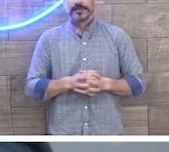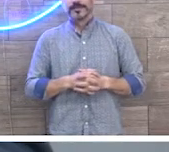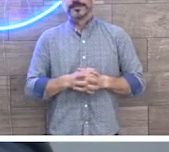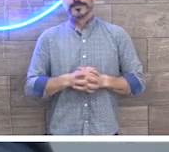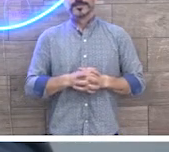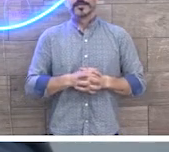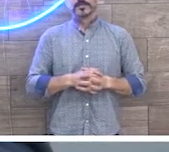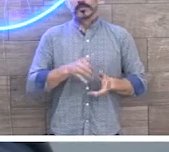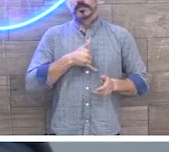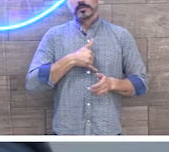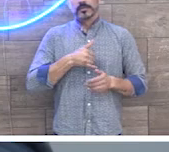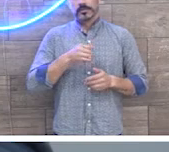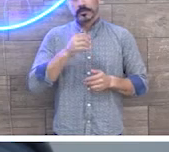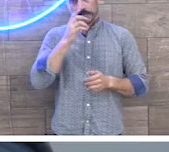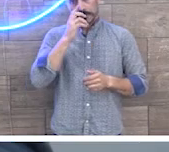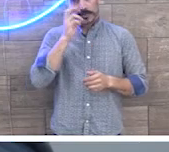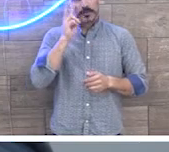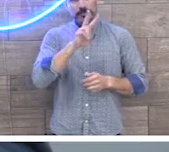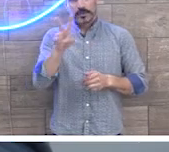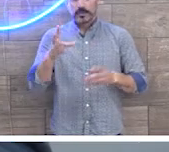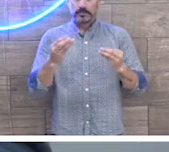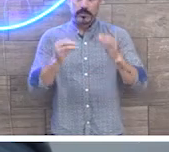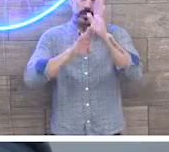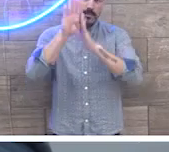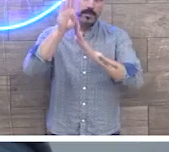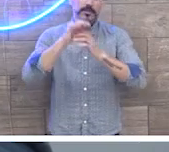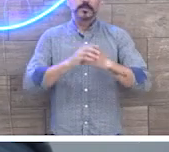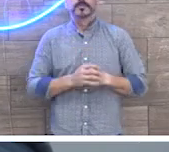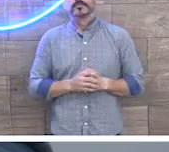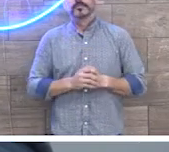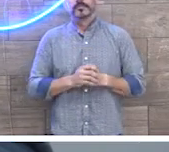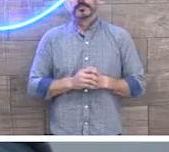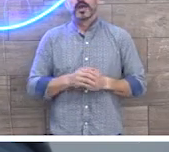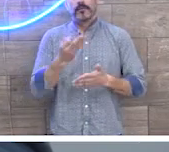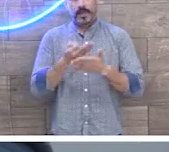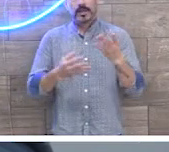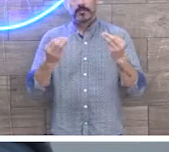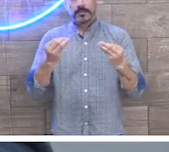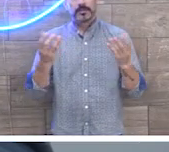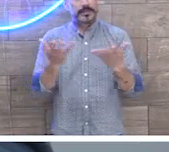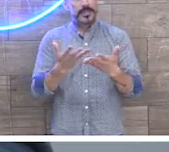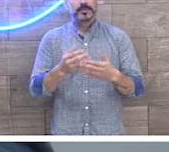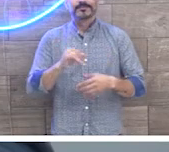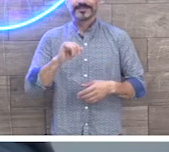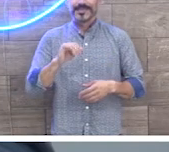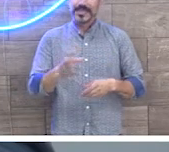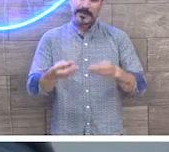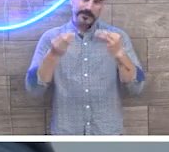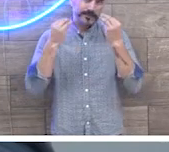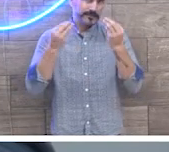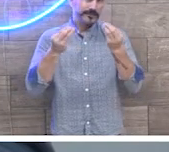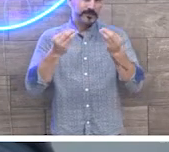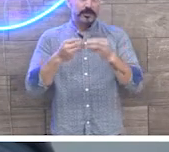Realmente yo sí he visto bastante avance. Que hay mucho que hacer, sí, todavía hay mucho que hacer. Uh-huh. Es